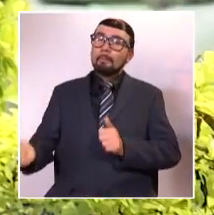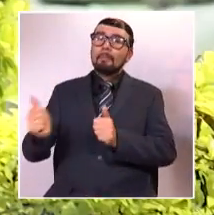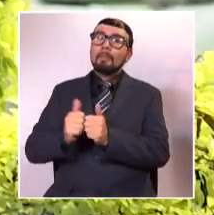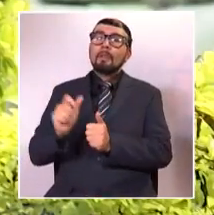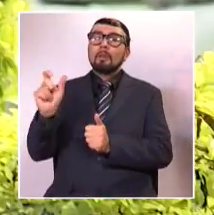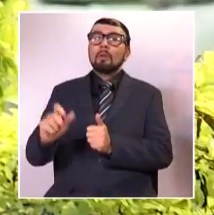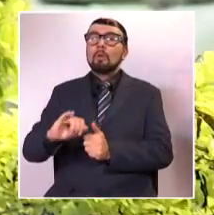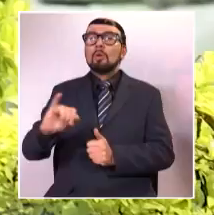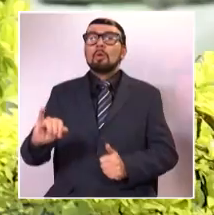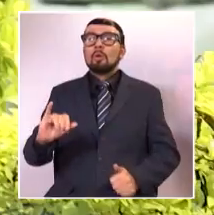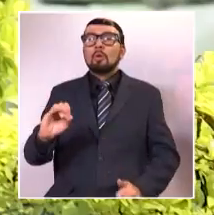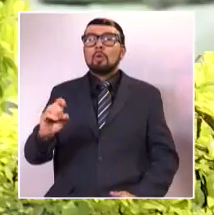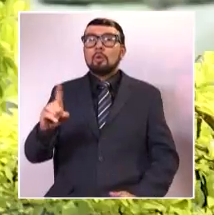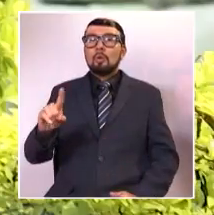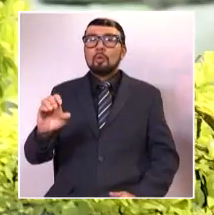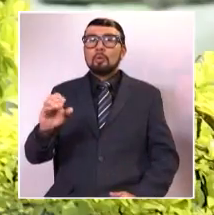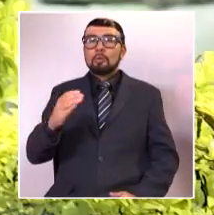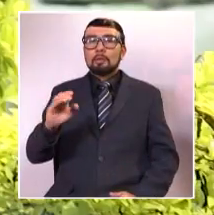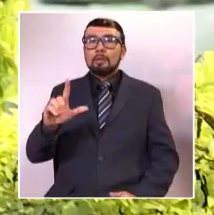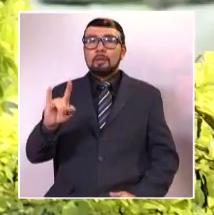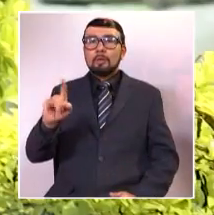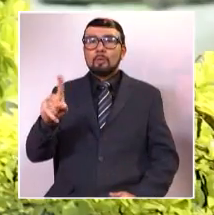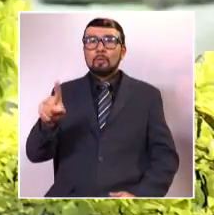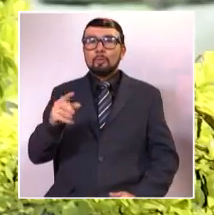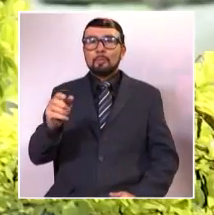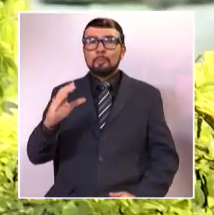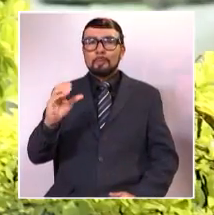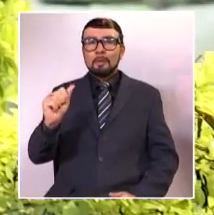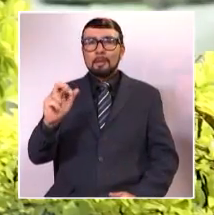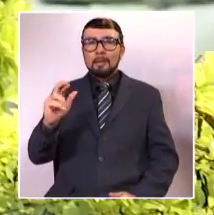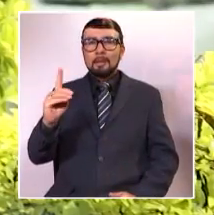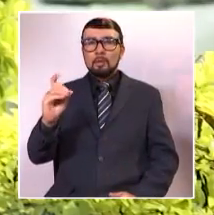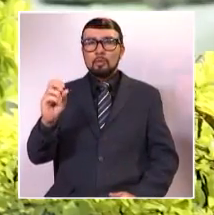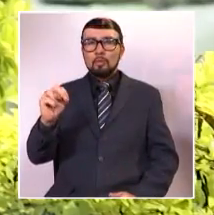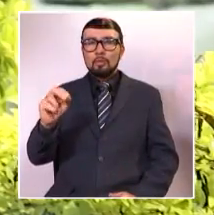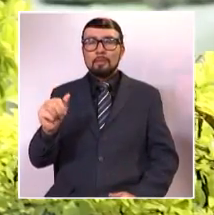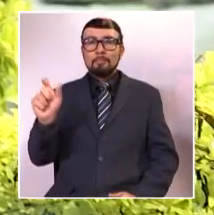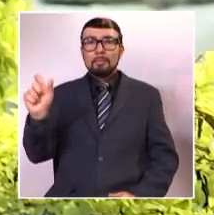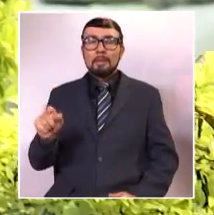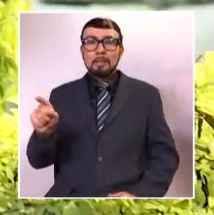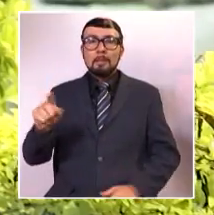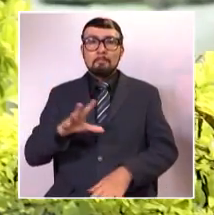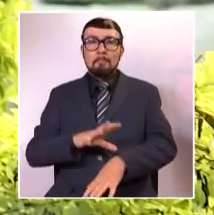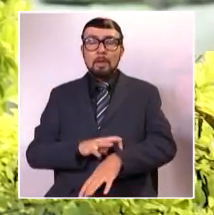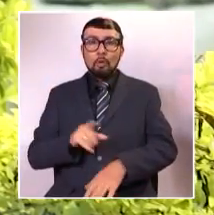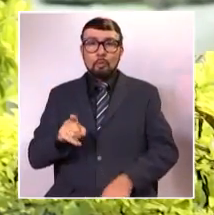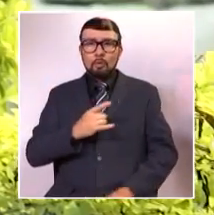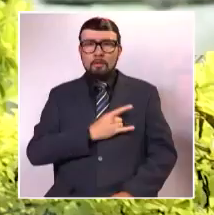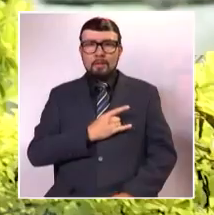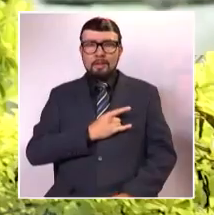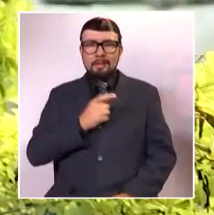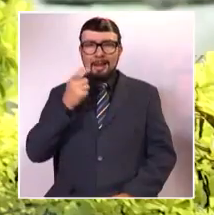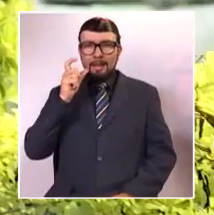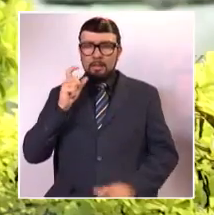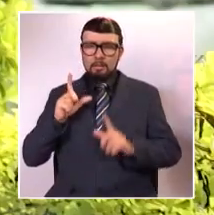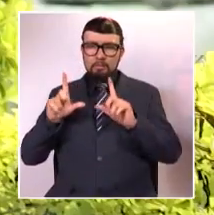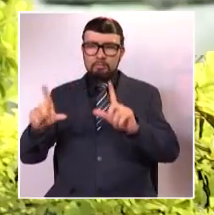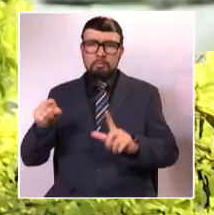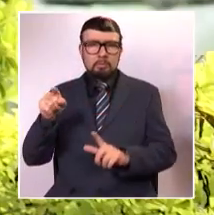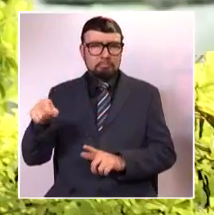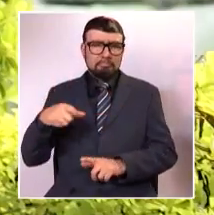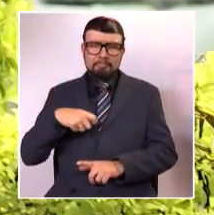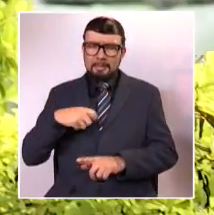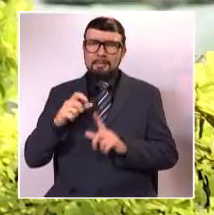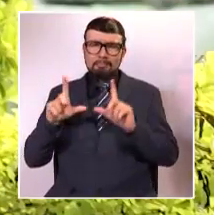Es médico egresado de la Universidad de Caldas, especialista en patología, con varias subespecialidades en el